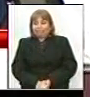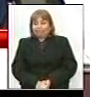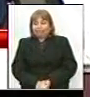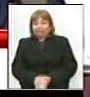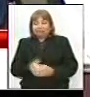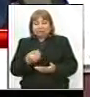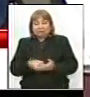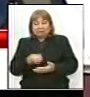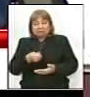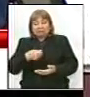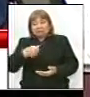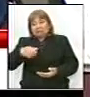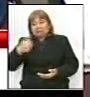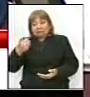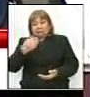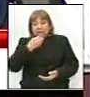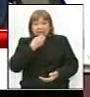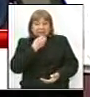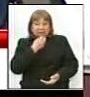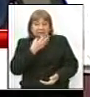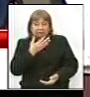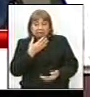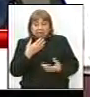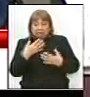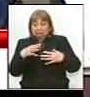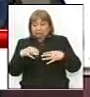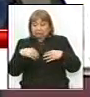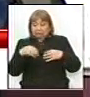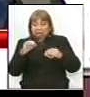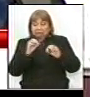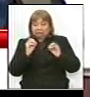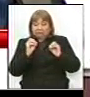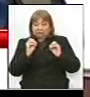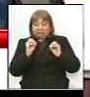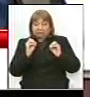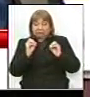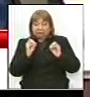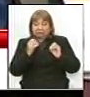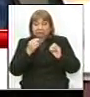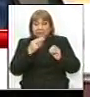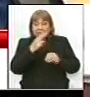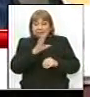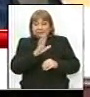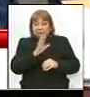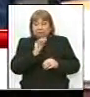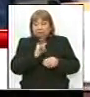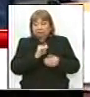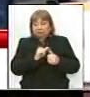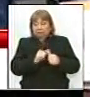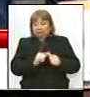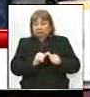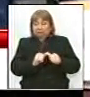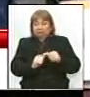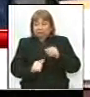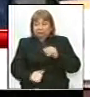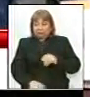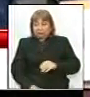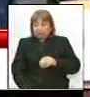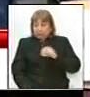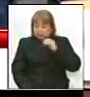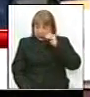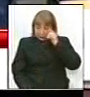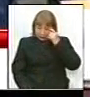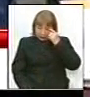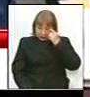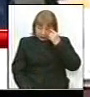aceptó y en buena hora pero yo no he tenido nada que ver con su nombramiento lo repito presidente para que no sigan insistiendo en